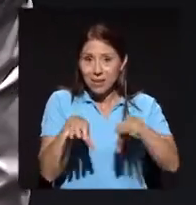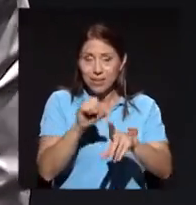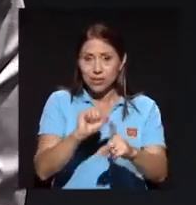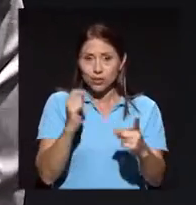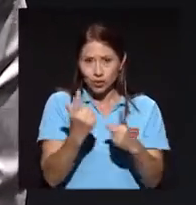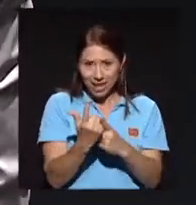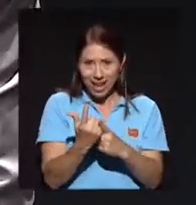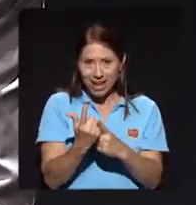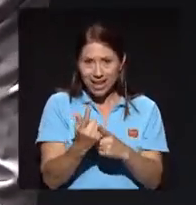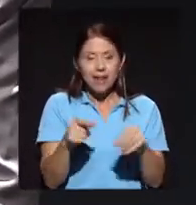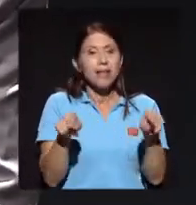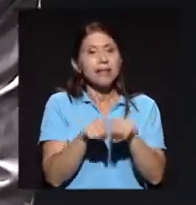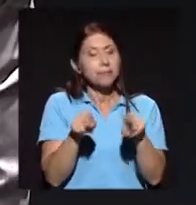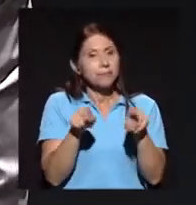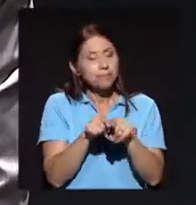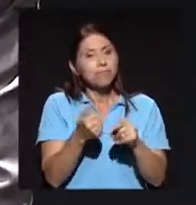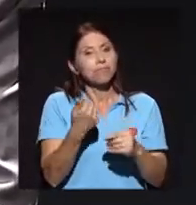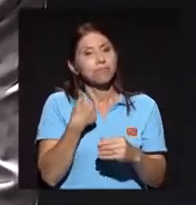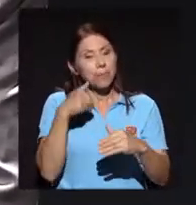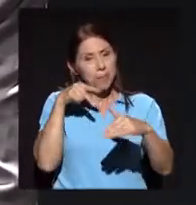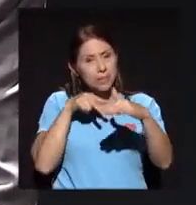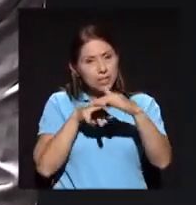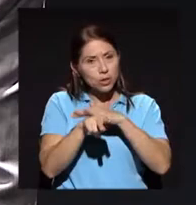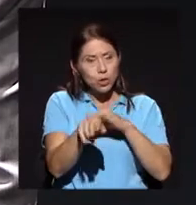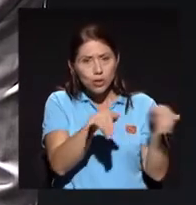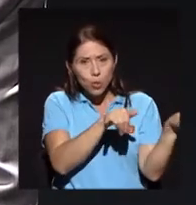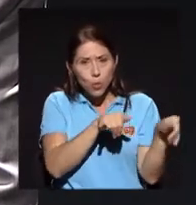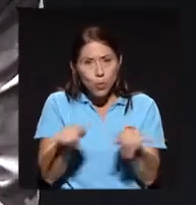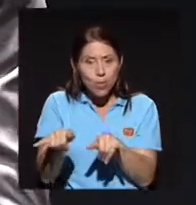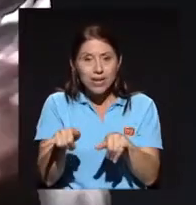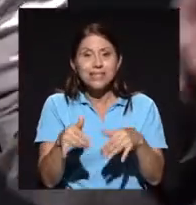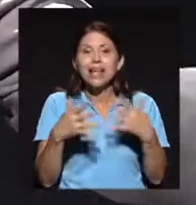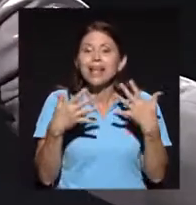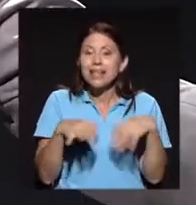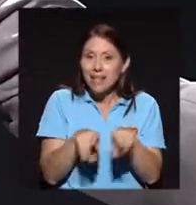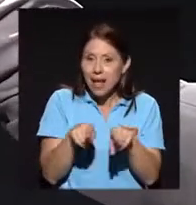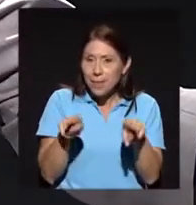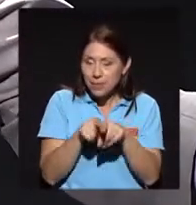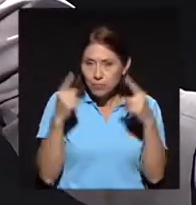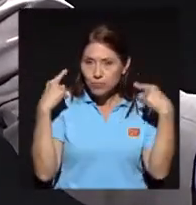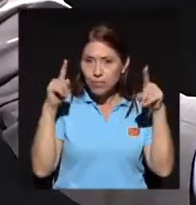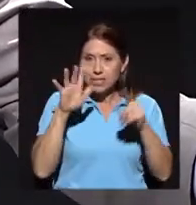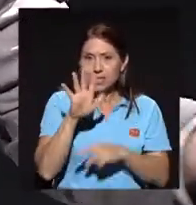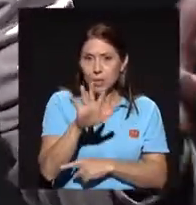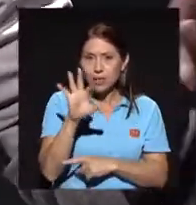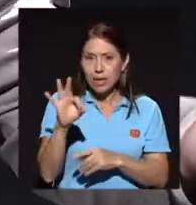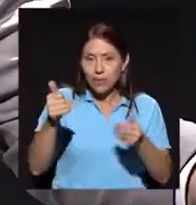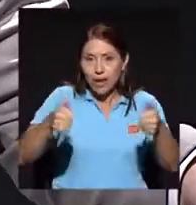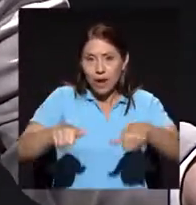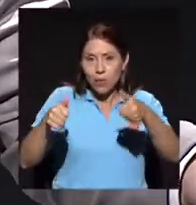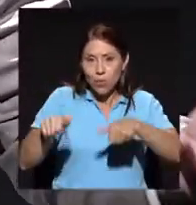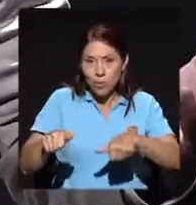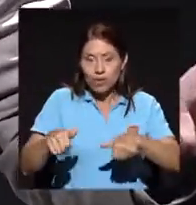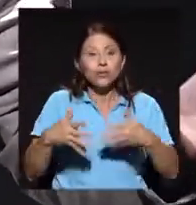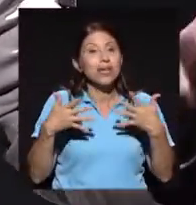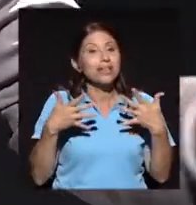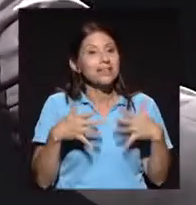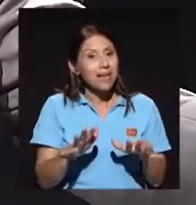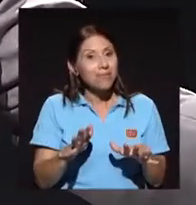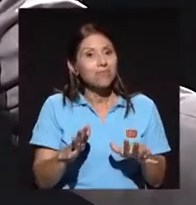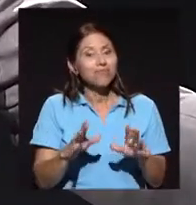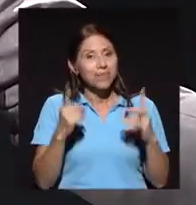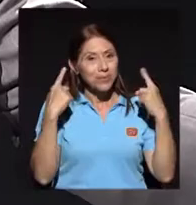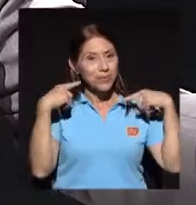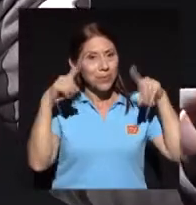aparte de las visiones comunes de los 59 acuerdos se institucionaliza un diálogo no